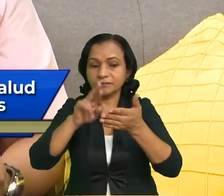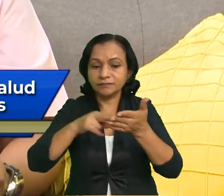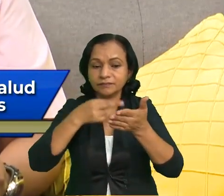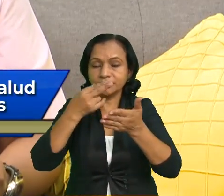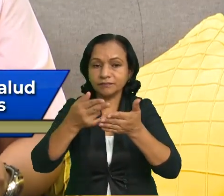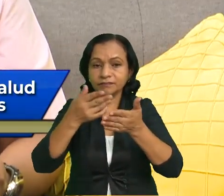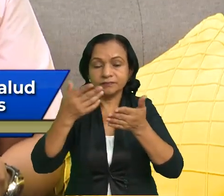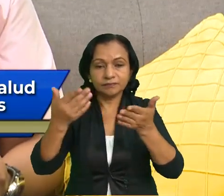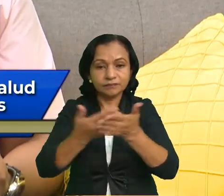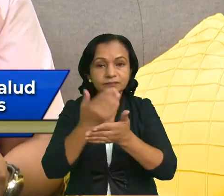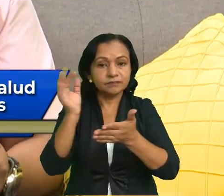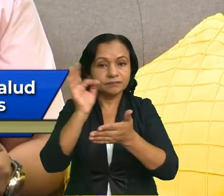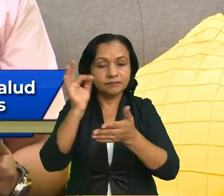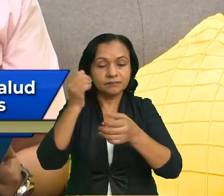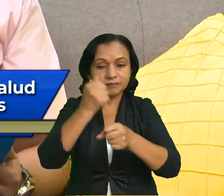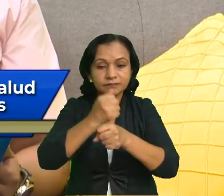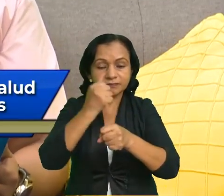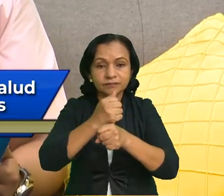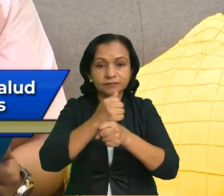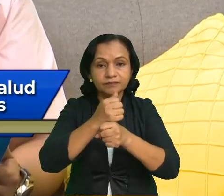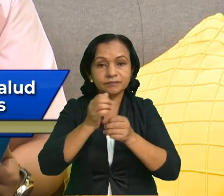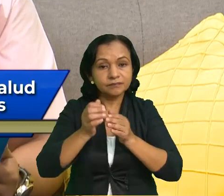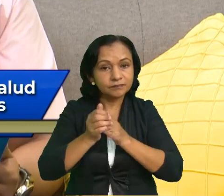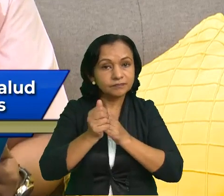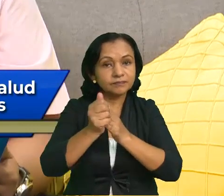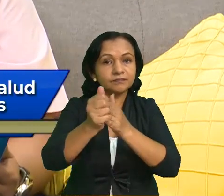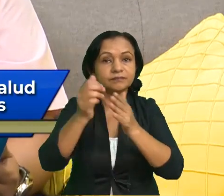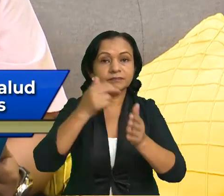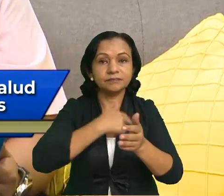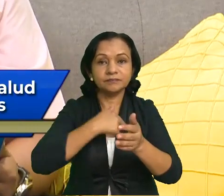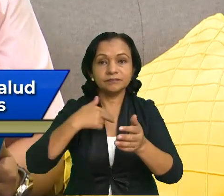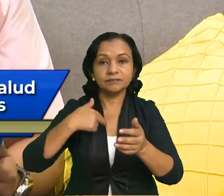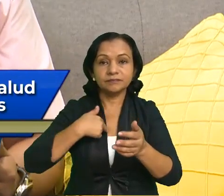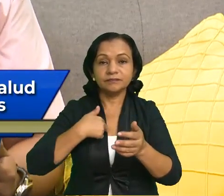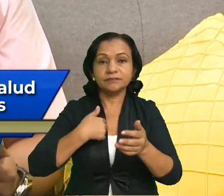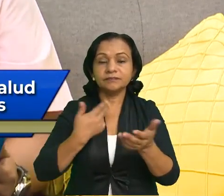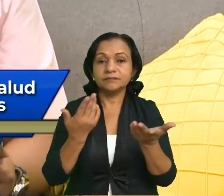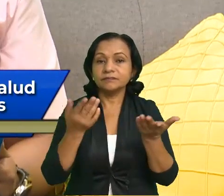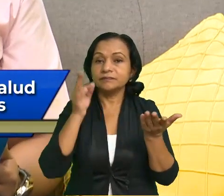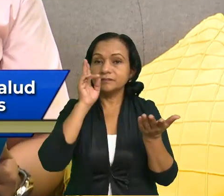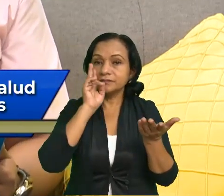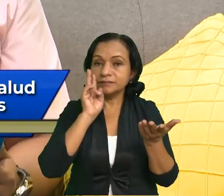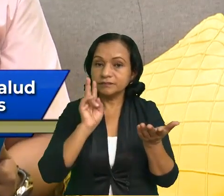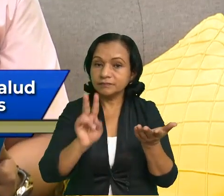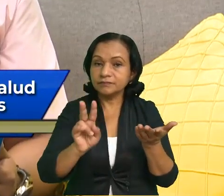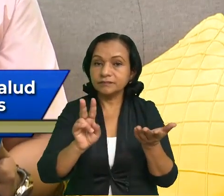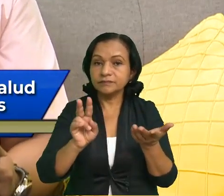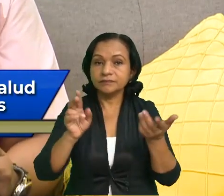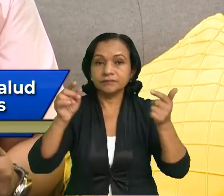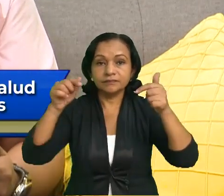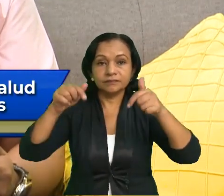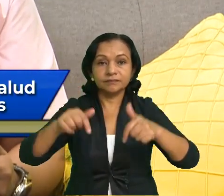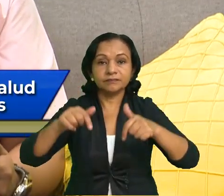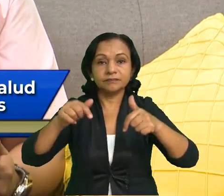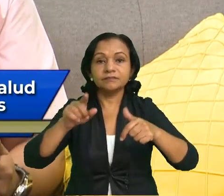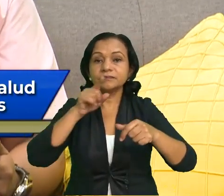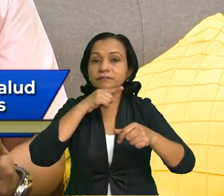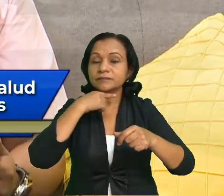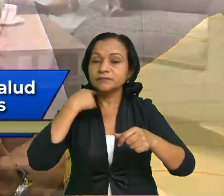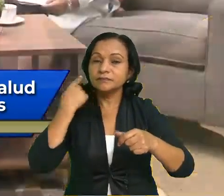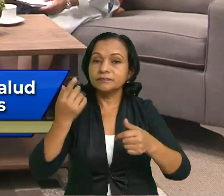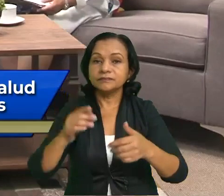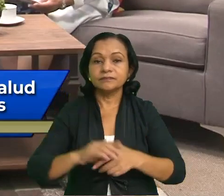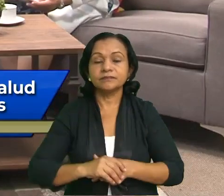líneas de trabajo que se vinieron garantizando para ver lo que vemos en la realidad práctica